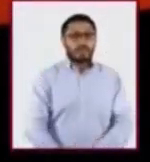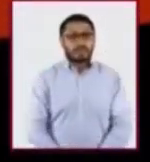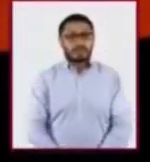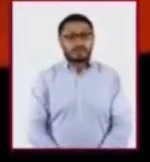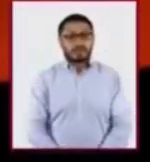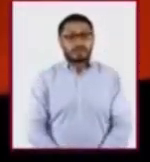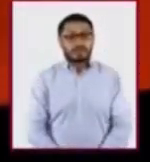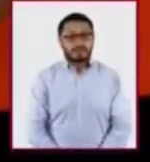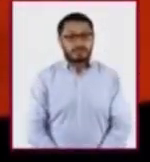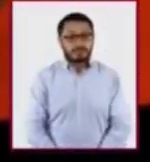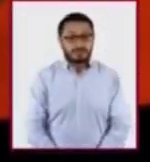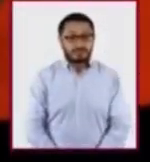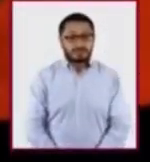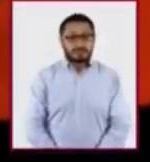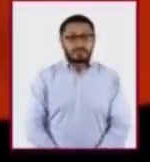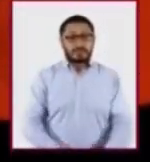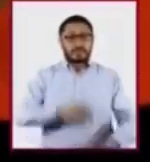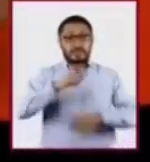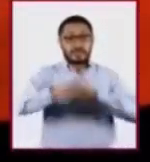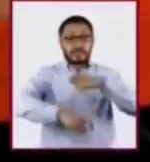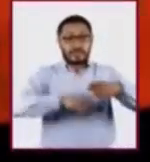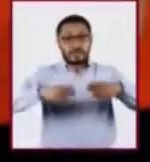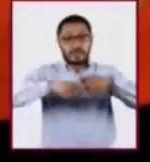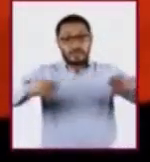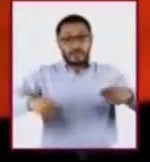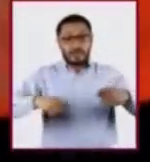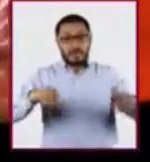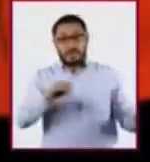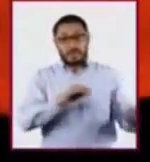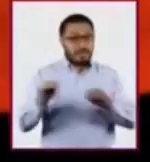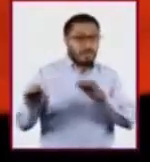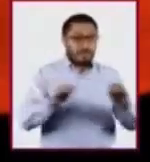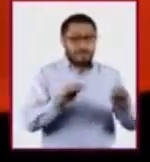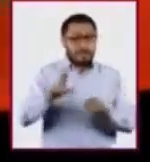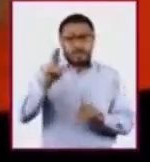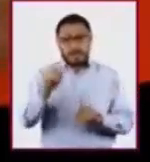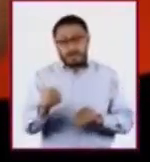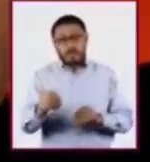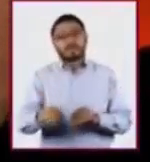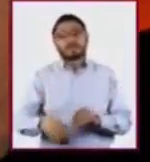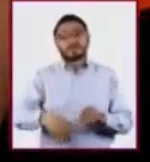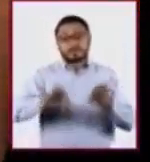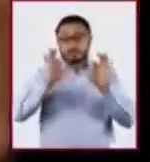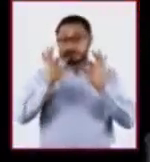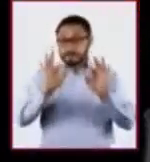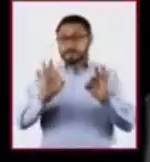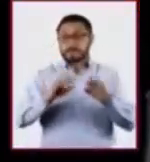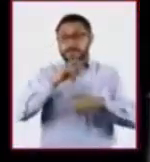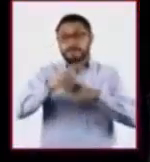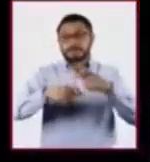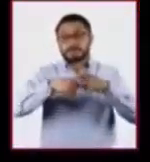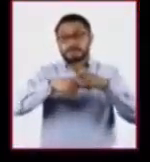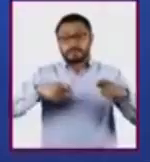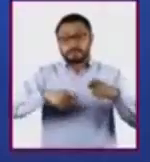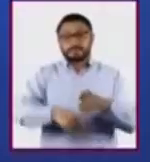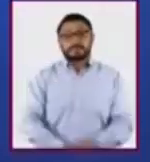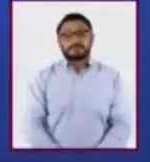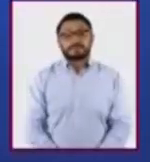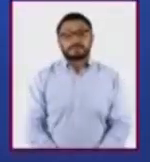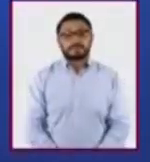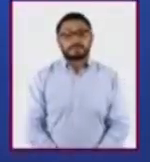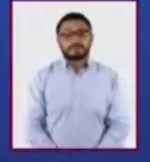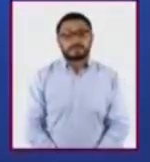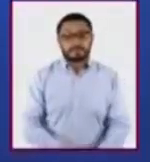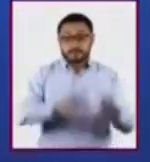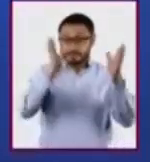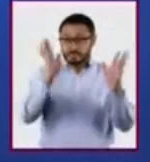y que ya quede bien sujeto, que no tenga juego. Y así para que quede colgando nuestro material. Una vez que ya